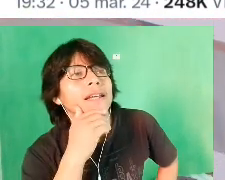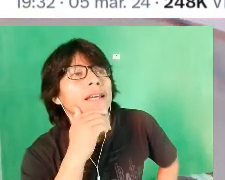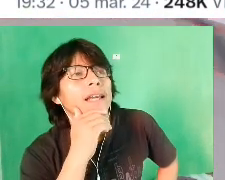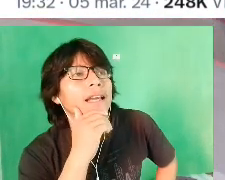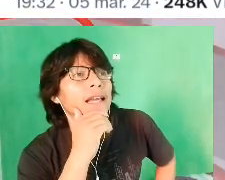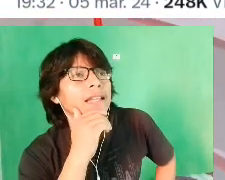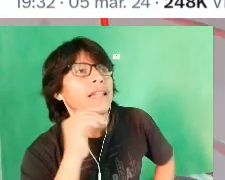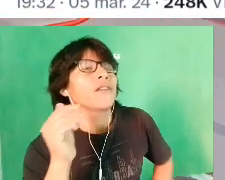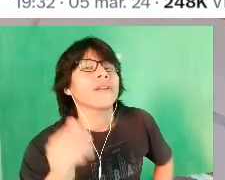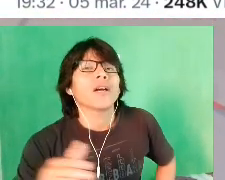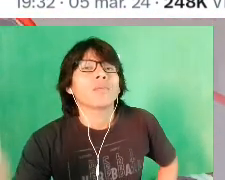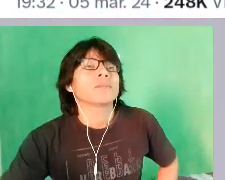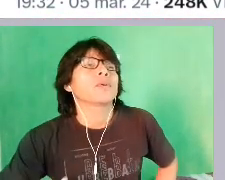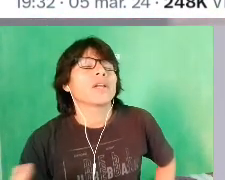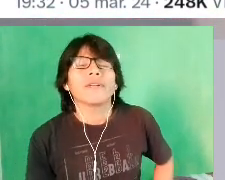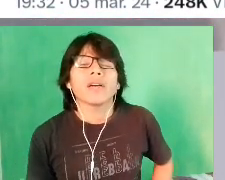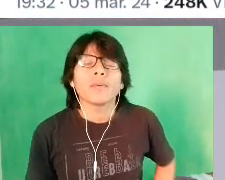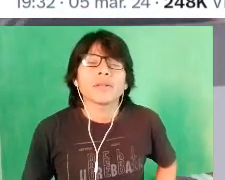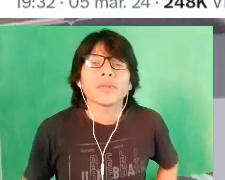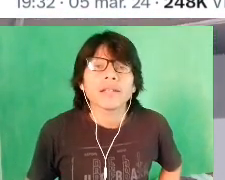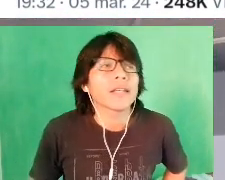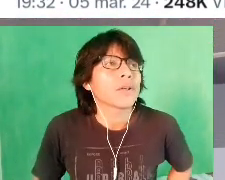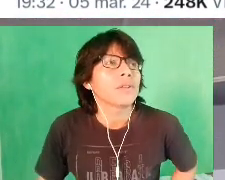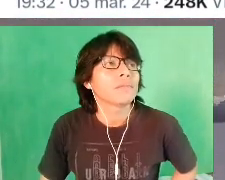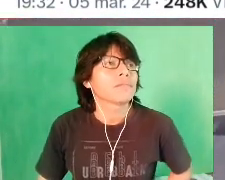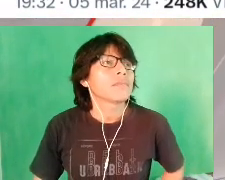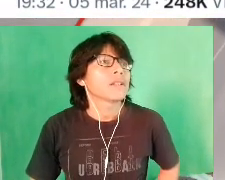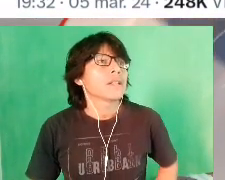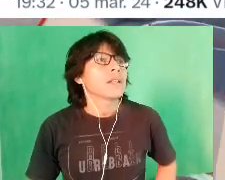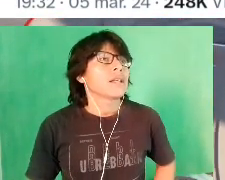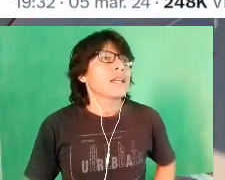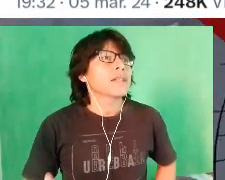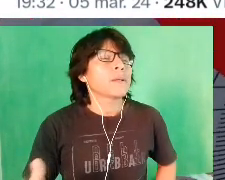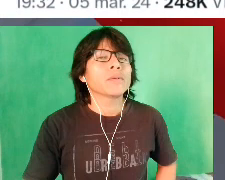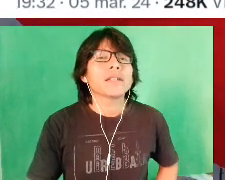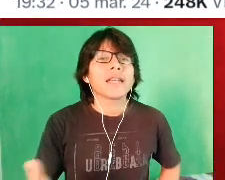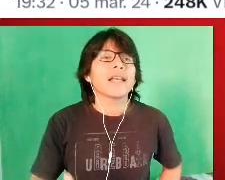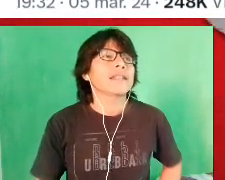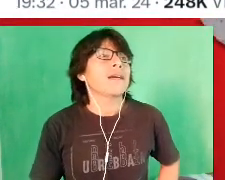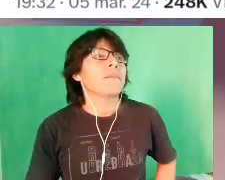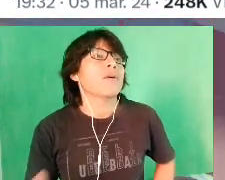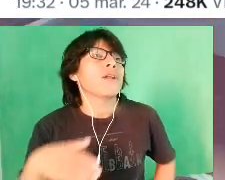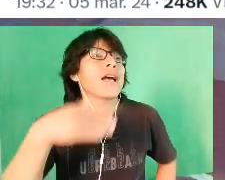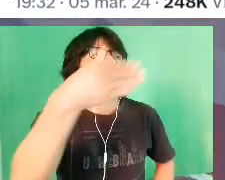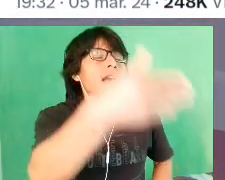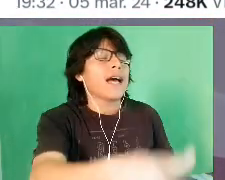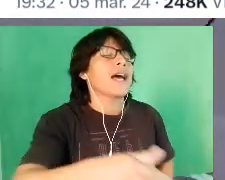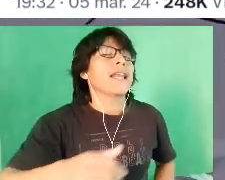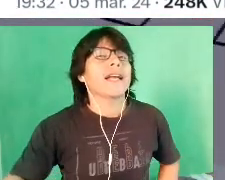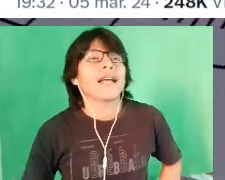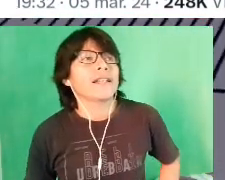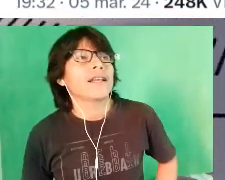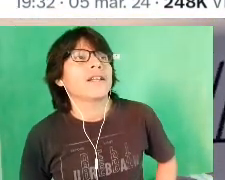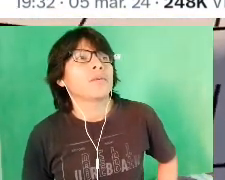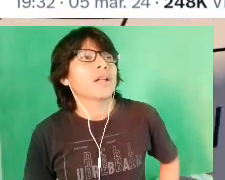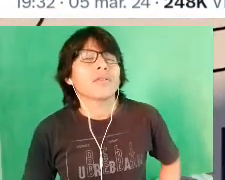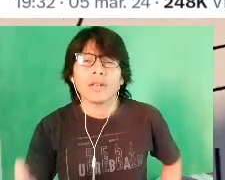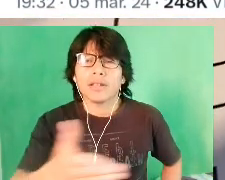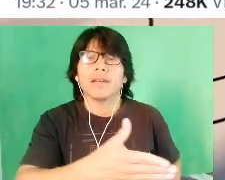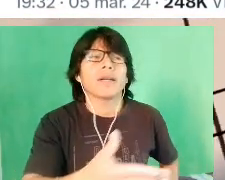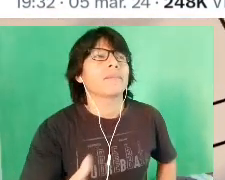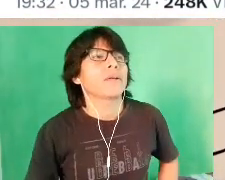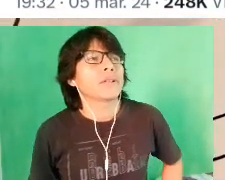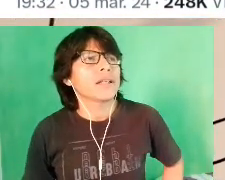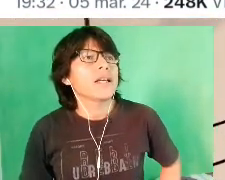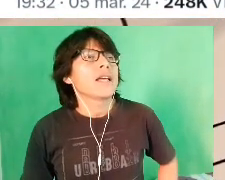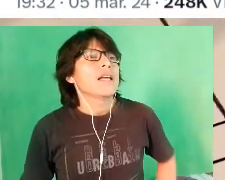en contra de Delfina Gómez, pero Delfina Gómez nunca se dejó. Y las preguntas que le hacía Paola a Alejandra del Moral, creo que